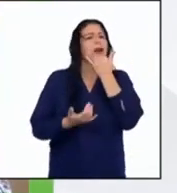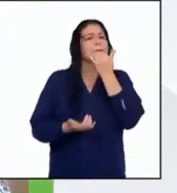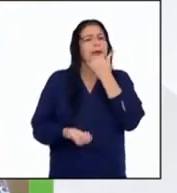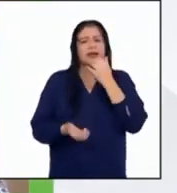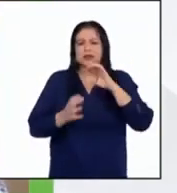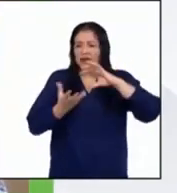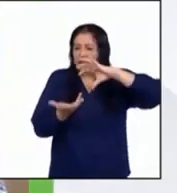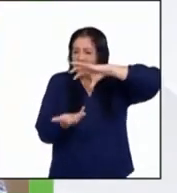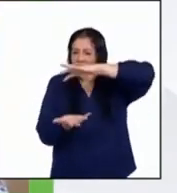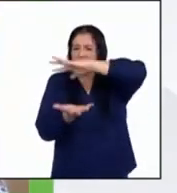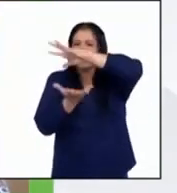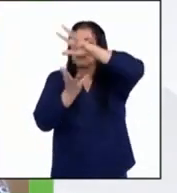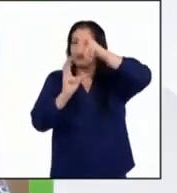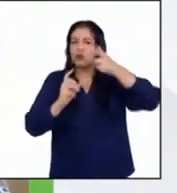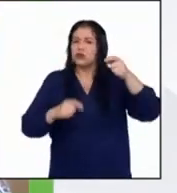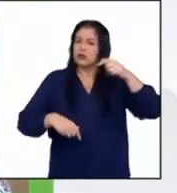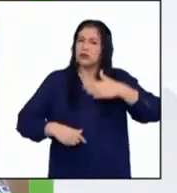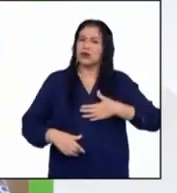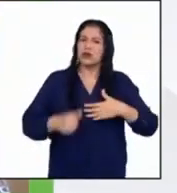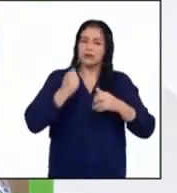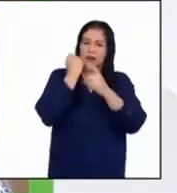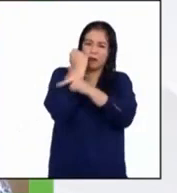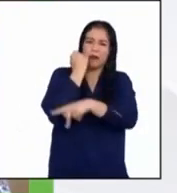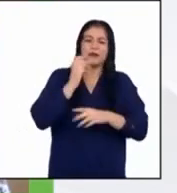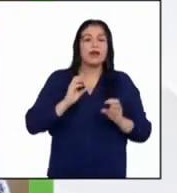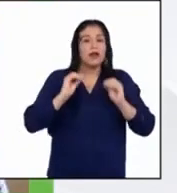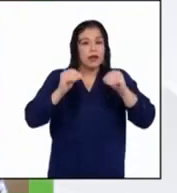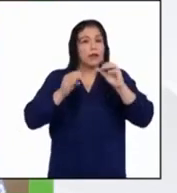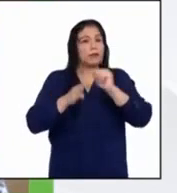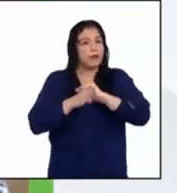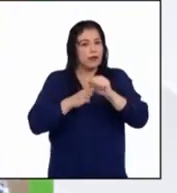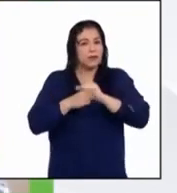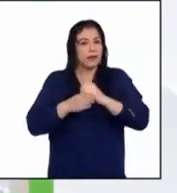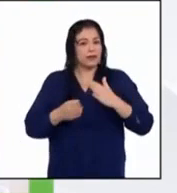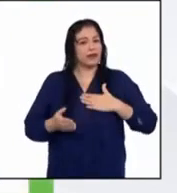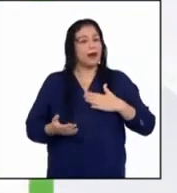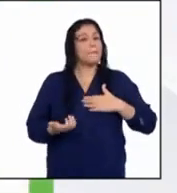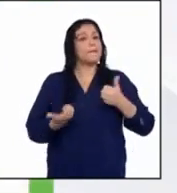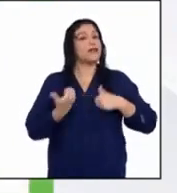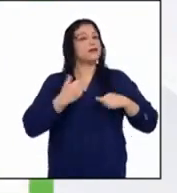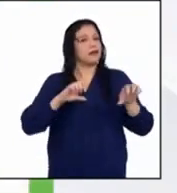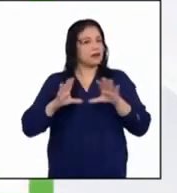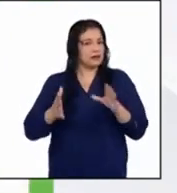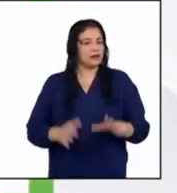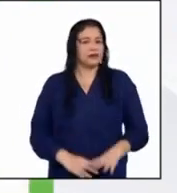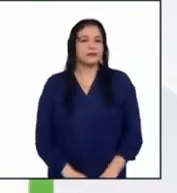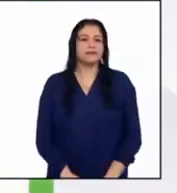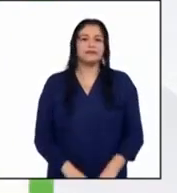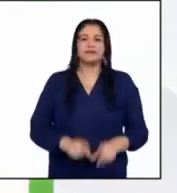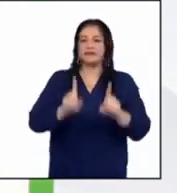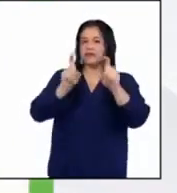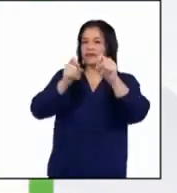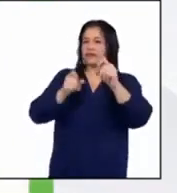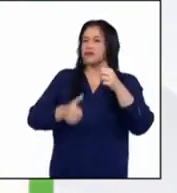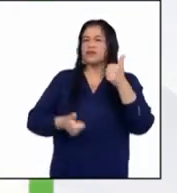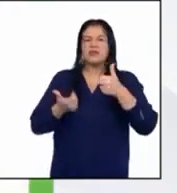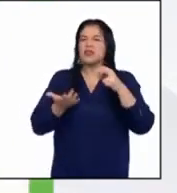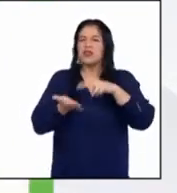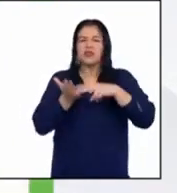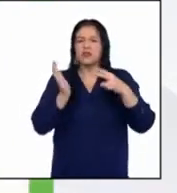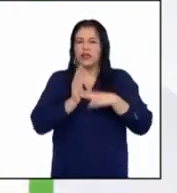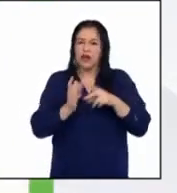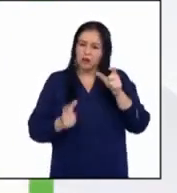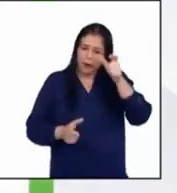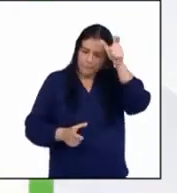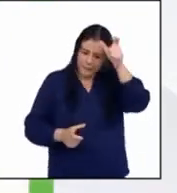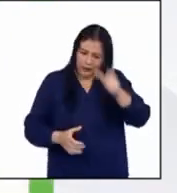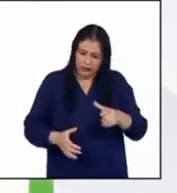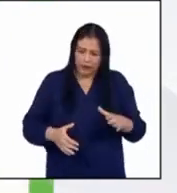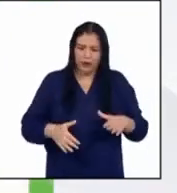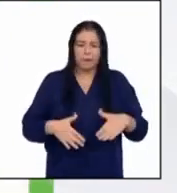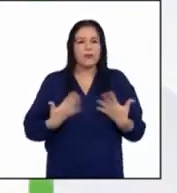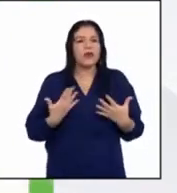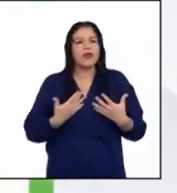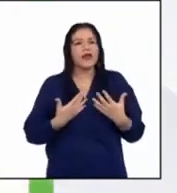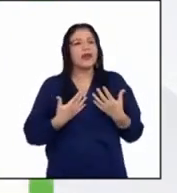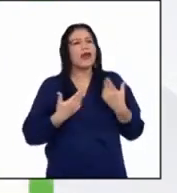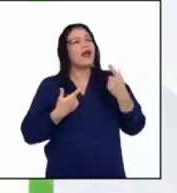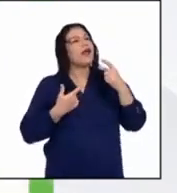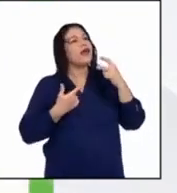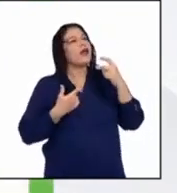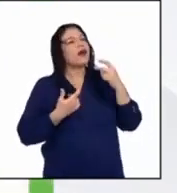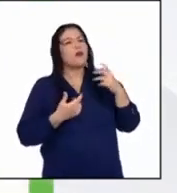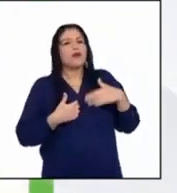sucediendo y poner en práctica nuestras acciones. ¿Qué involucra para una persona trascender